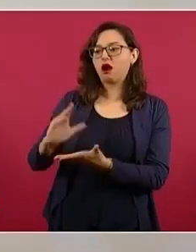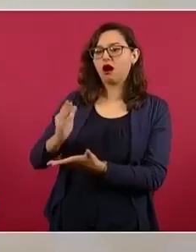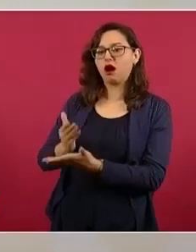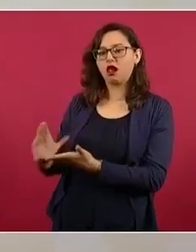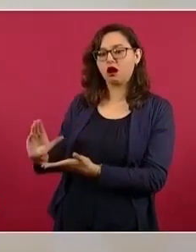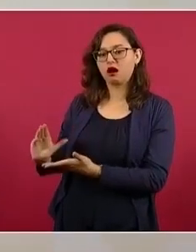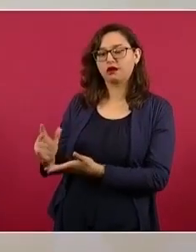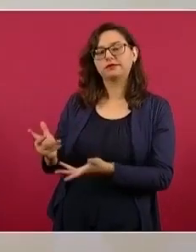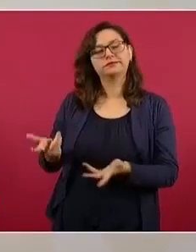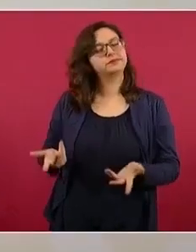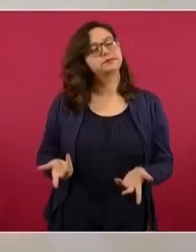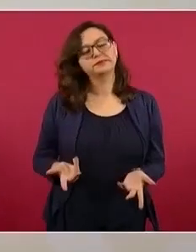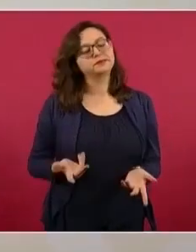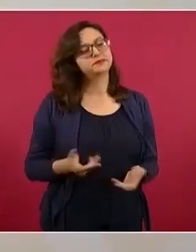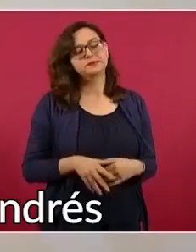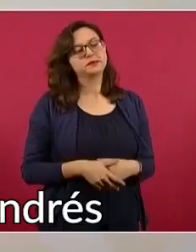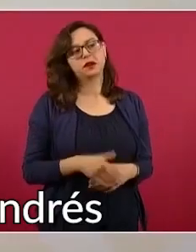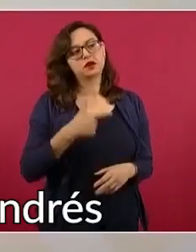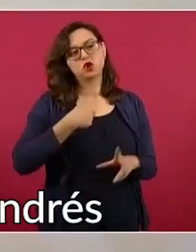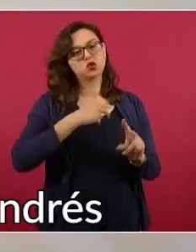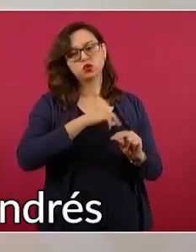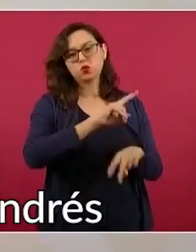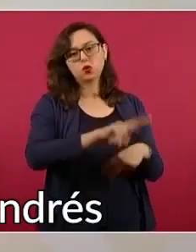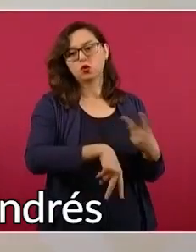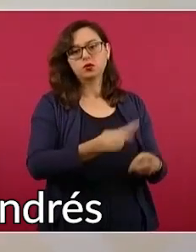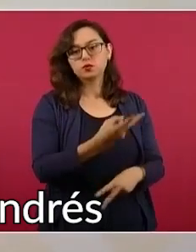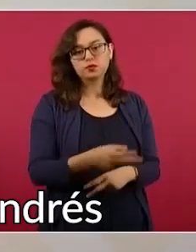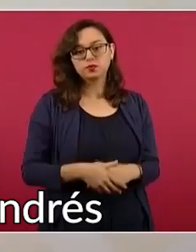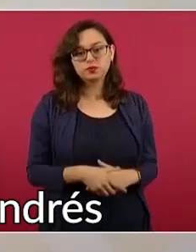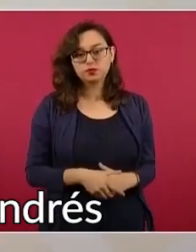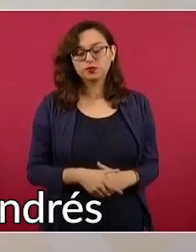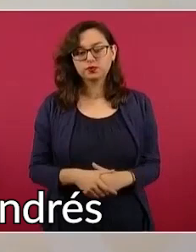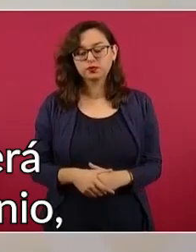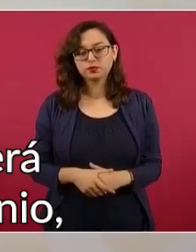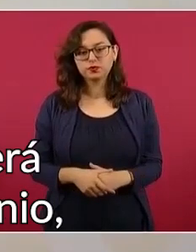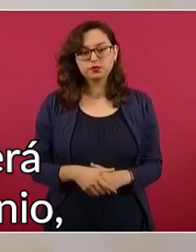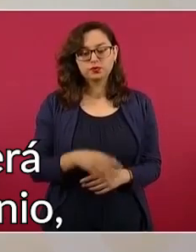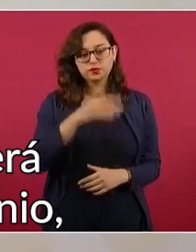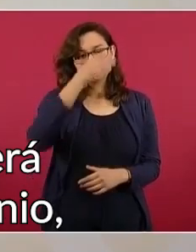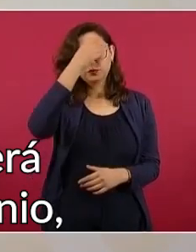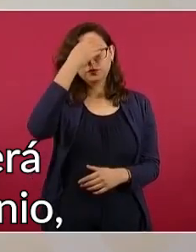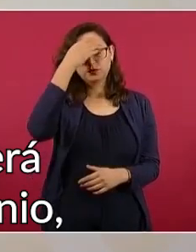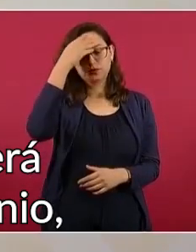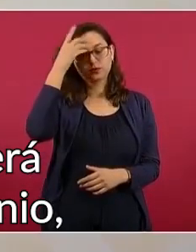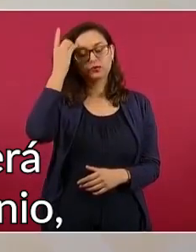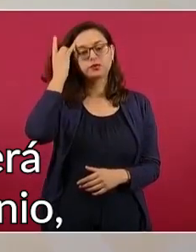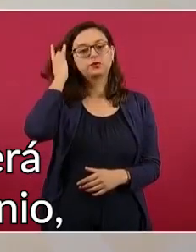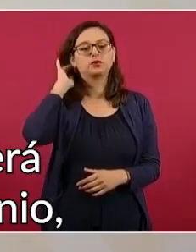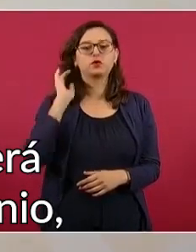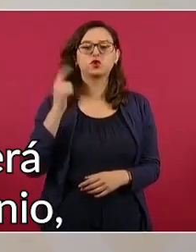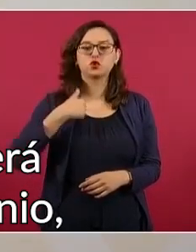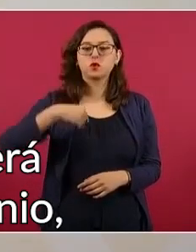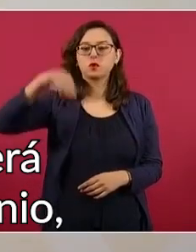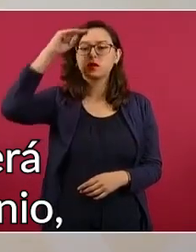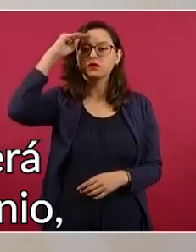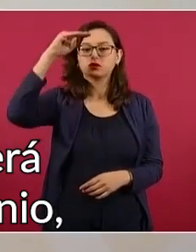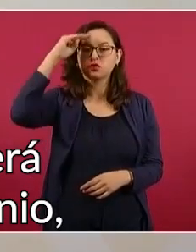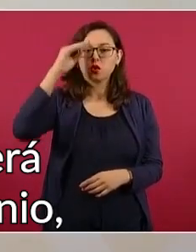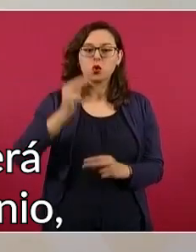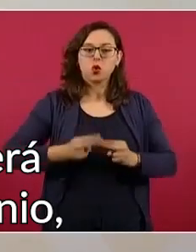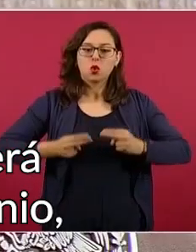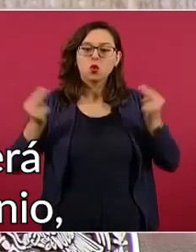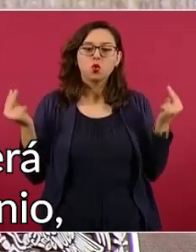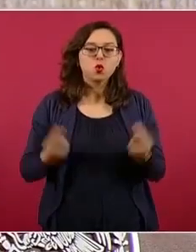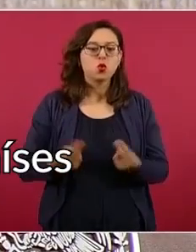no asistirá a la Cumbre de las Américas, confirmó el presidente de México, Andrés Manuel López Obrador, la cual será en Los Ángeles del 6